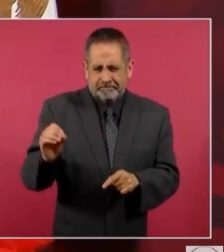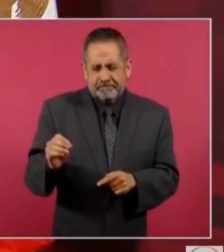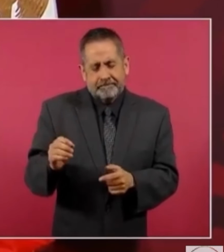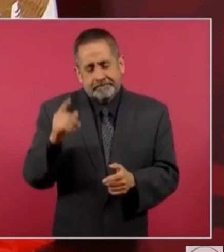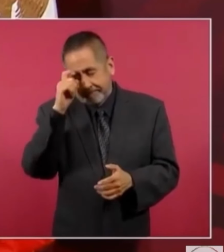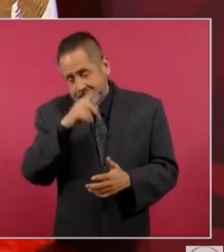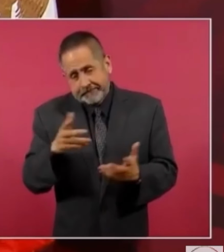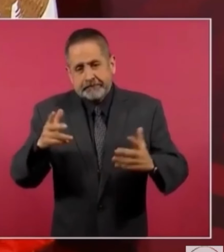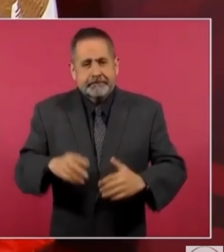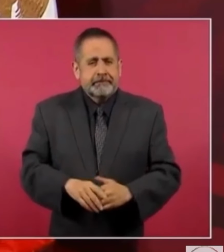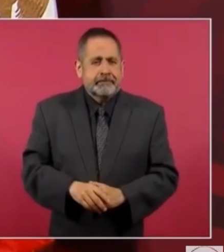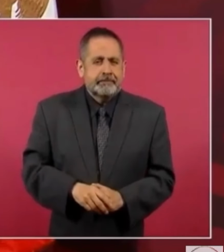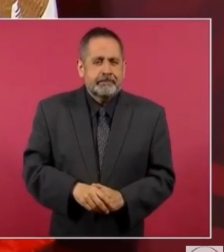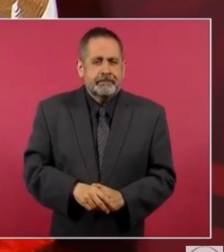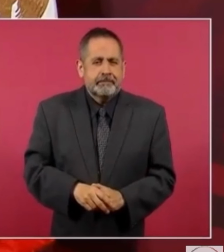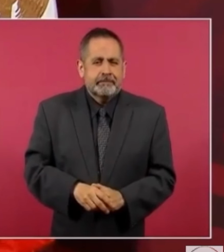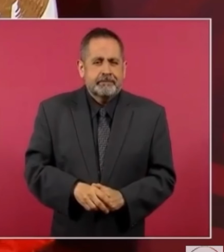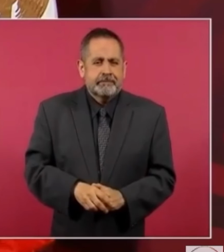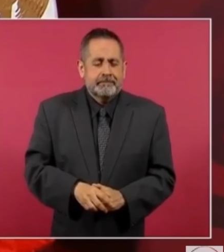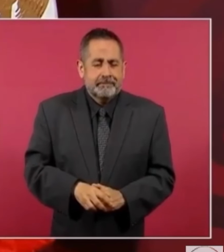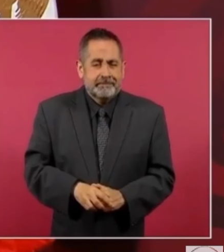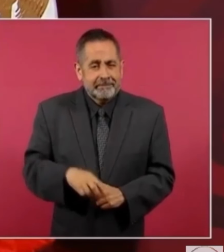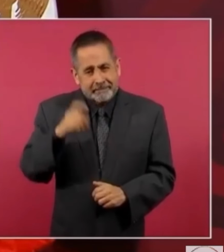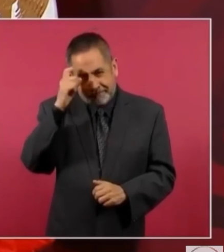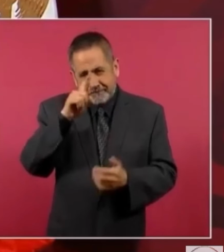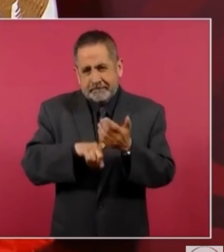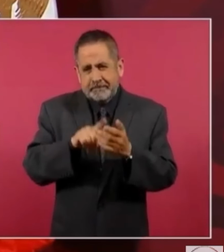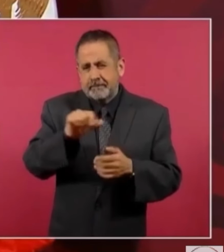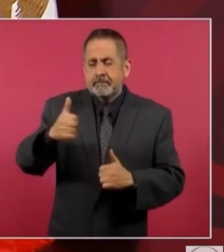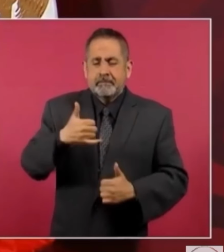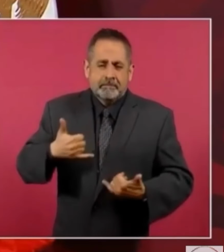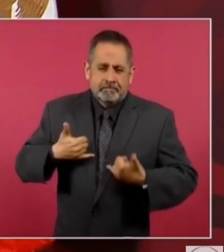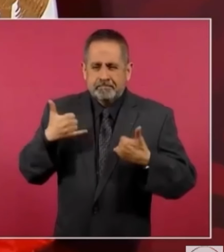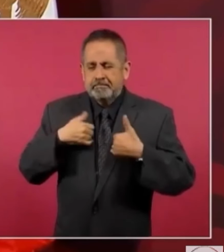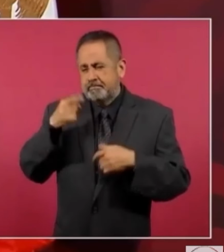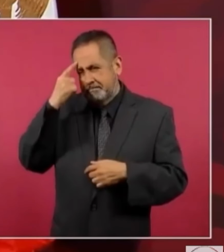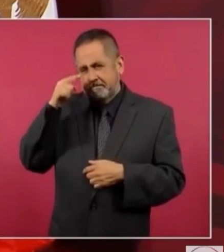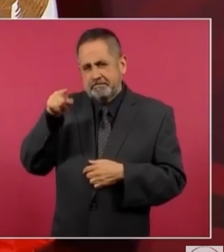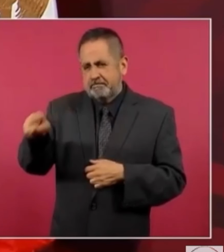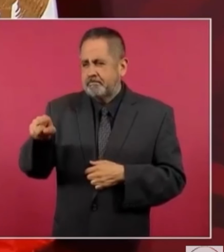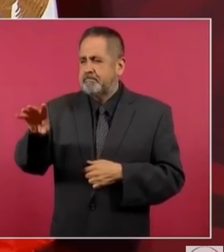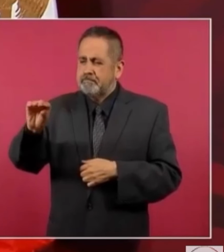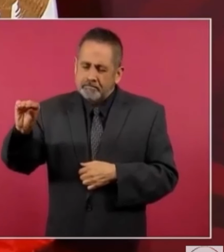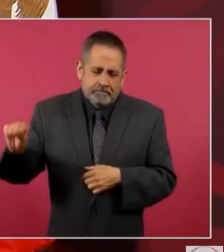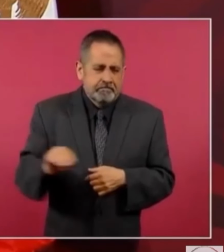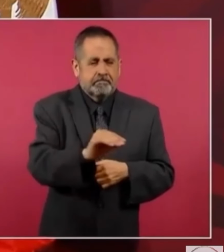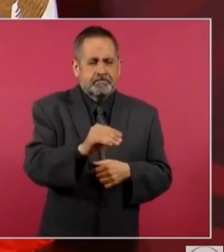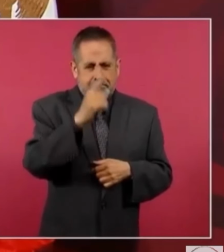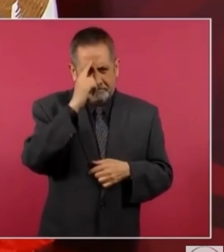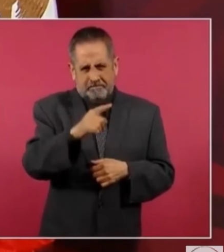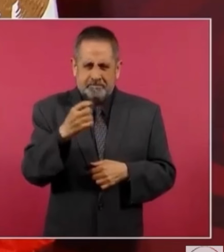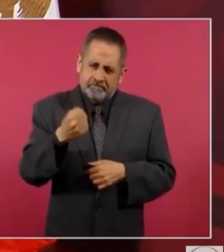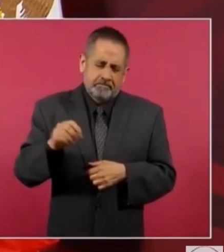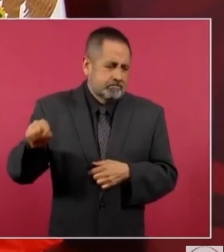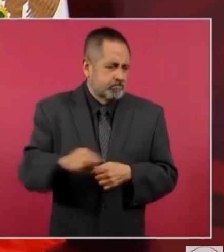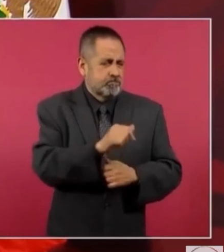a los jóvenes, a las personas a formar parte por la